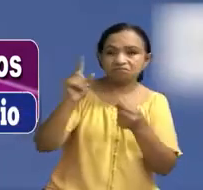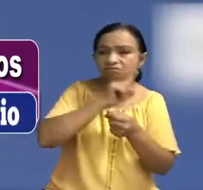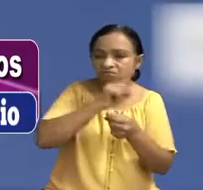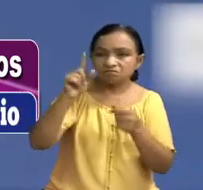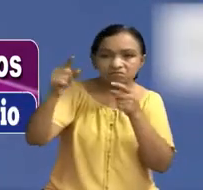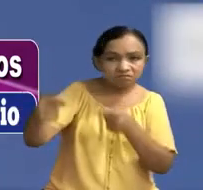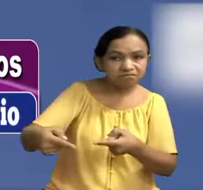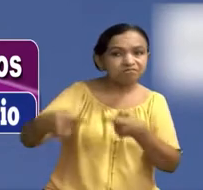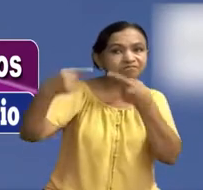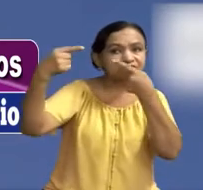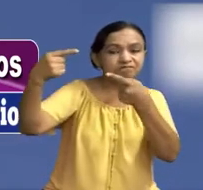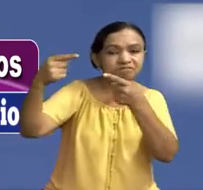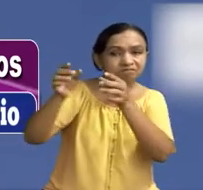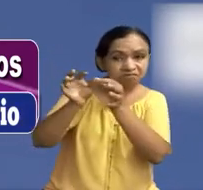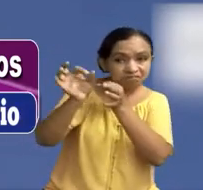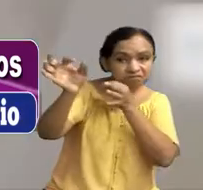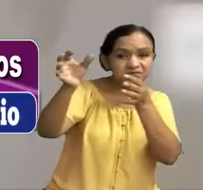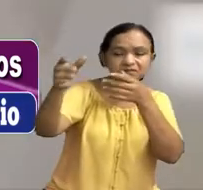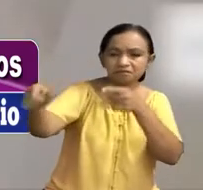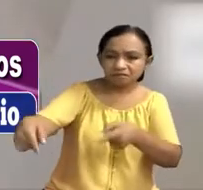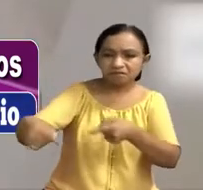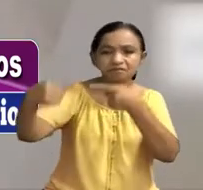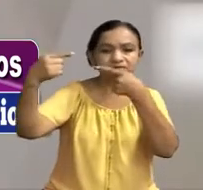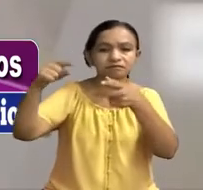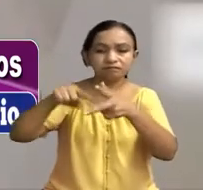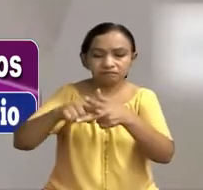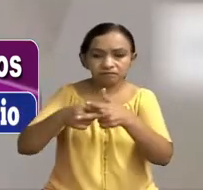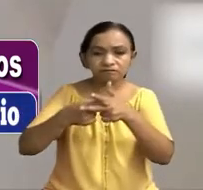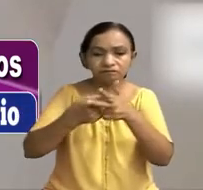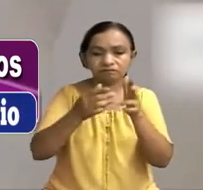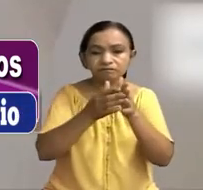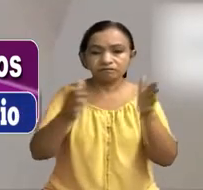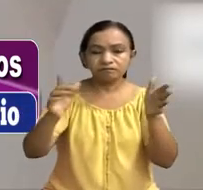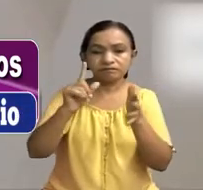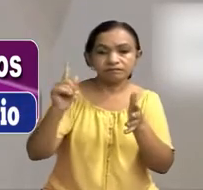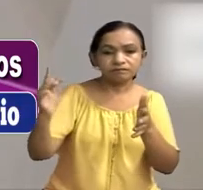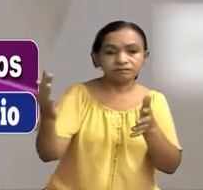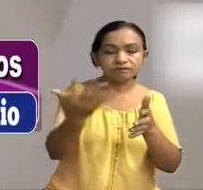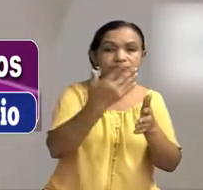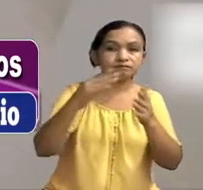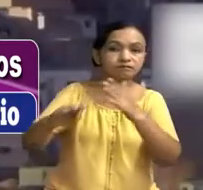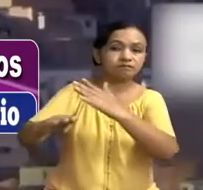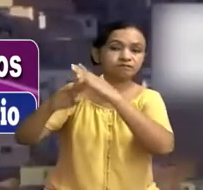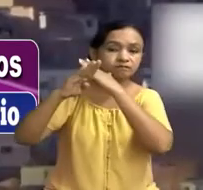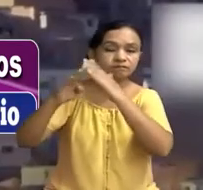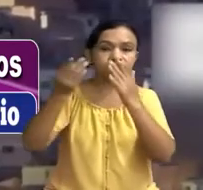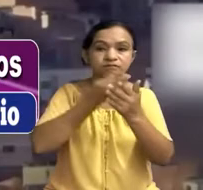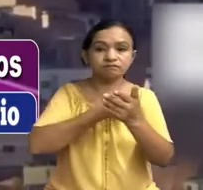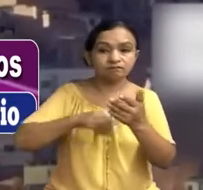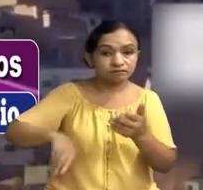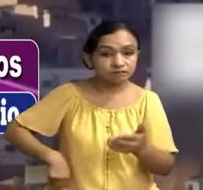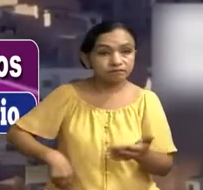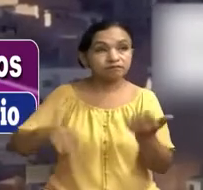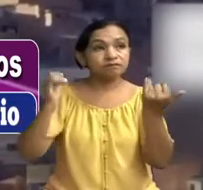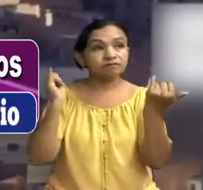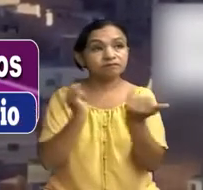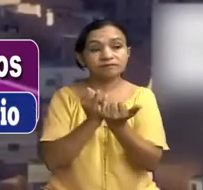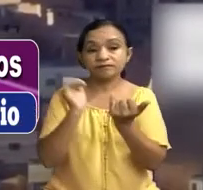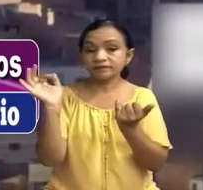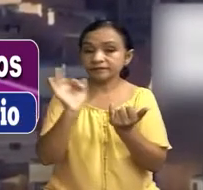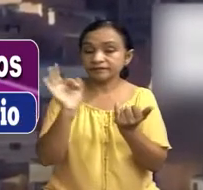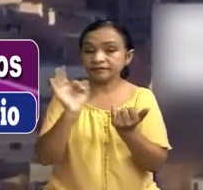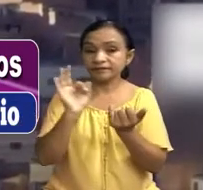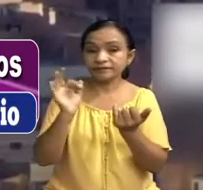enfrentó, ¿verdad? Enfrentó desde aquel comienzo y luego se generó toda la resistencia contra el colonialismo español. Entonces eso mismo,